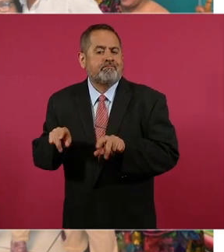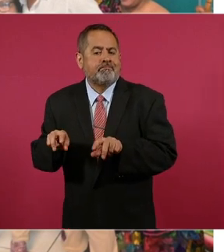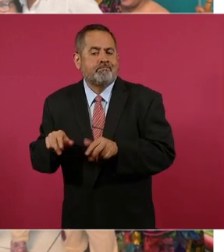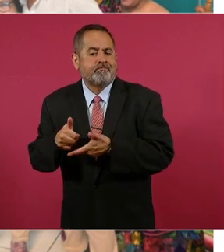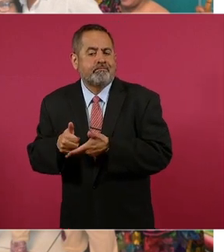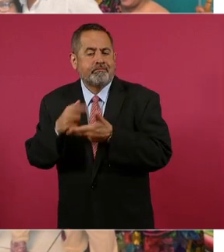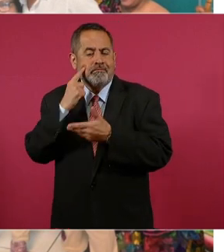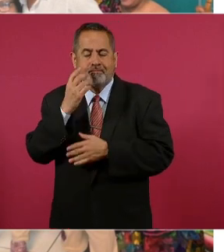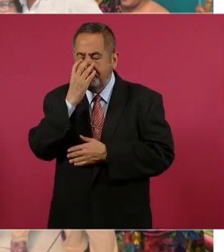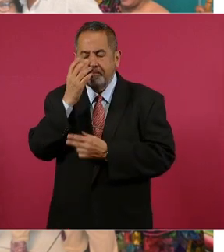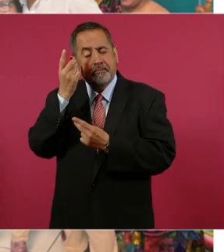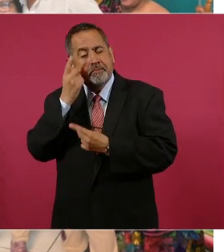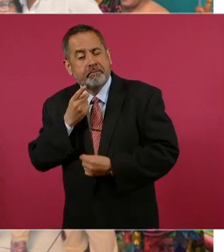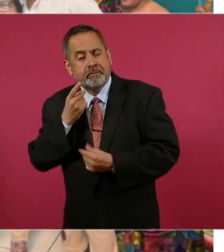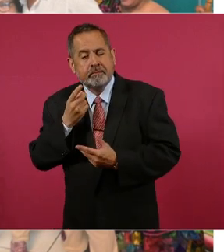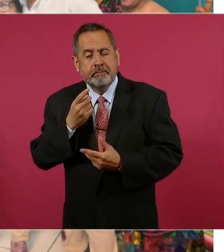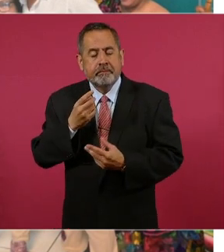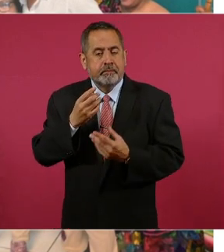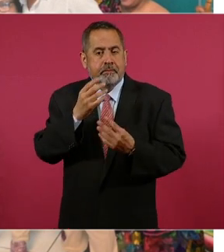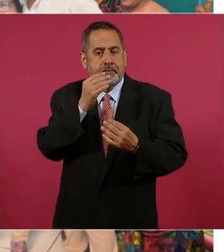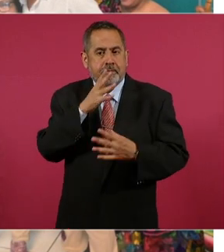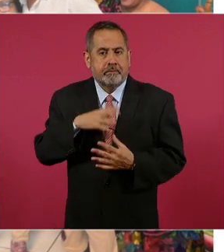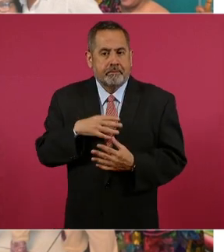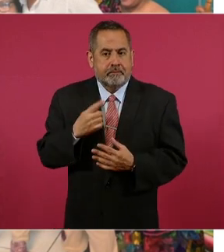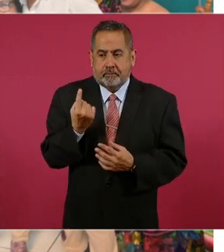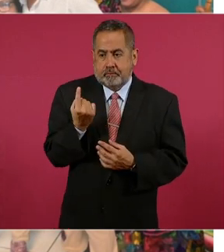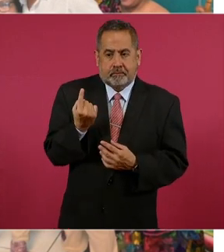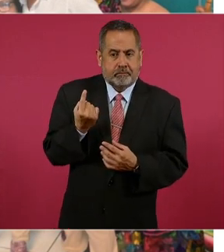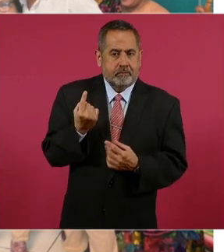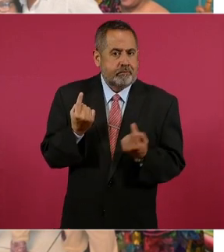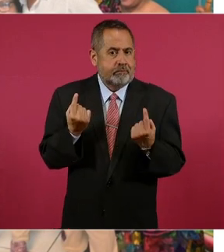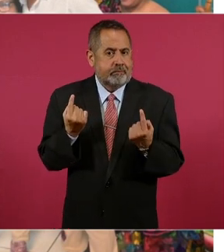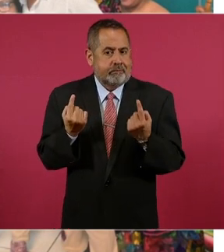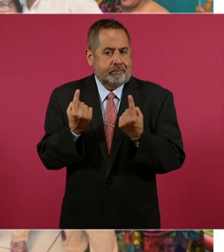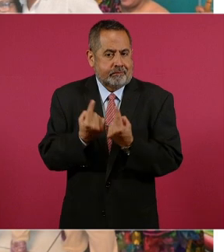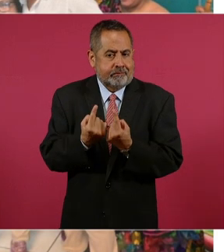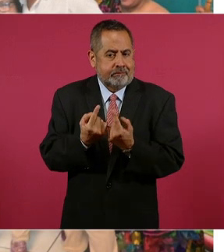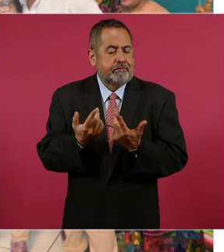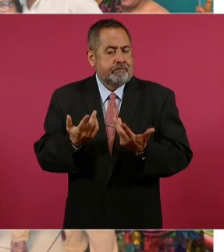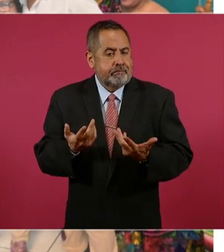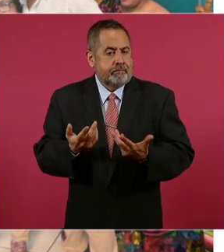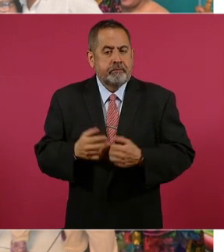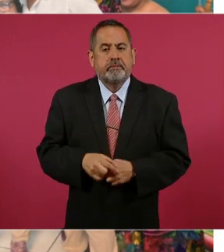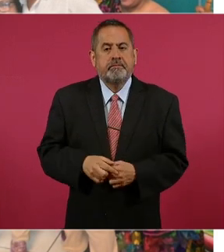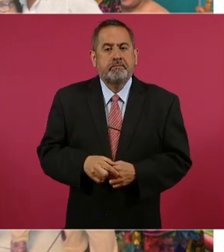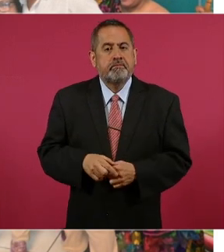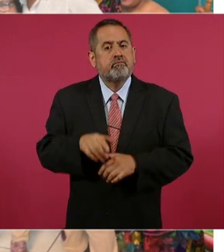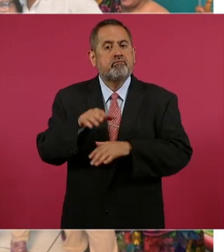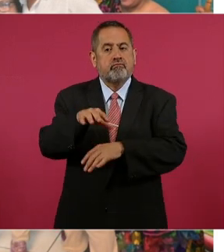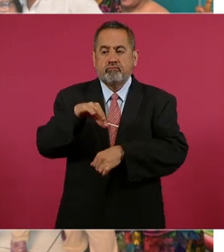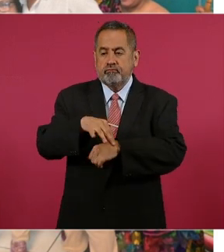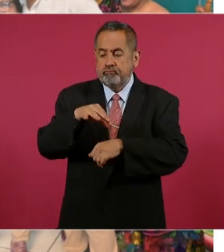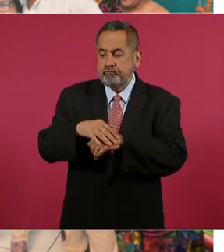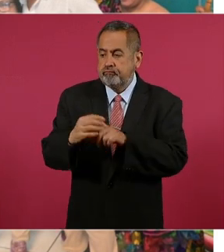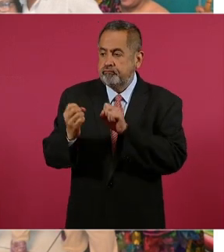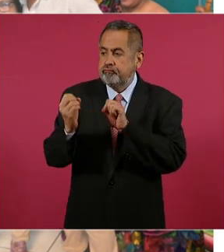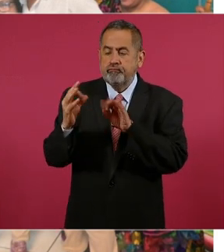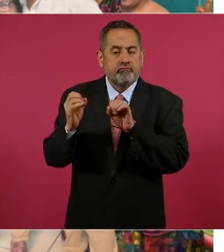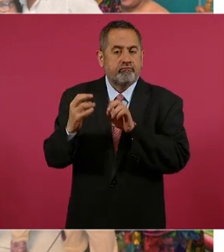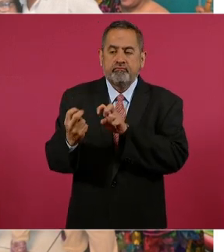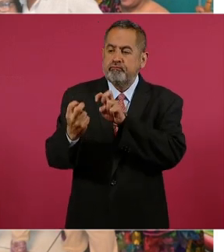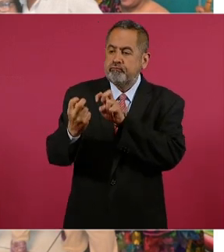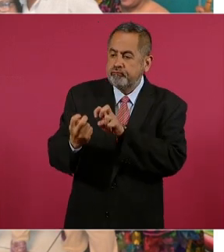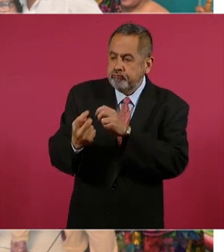se puede hacer el procedimiento. Medicina familiar, algo muy importante para el primer nivel de atención. En el anterior modelo,